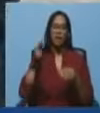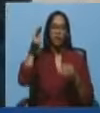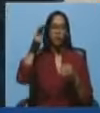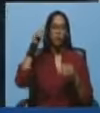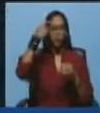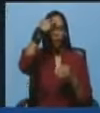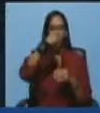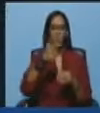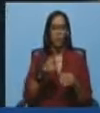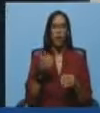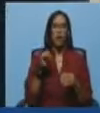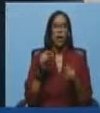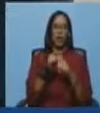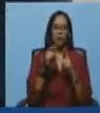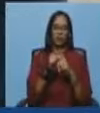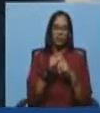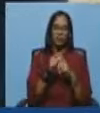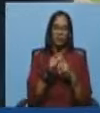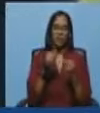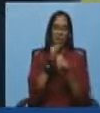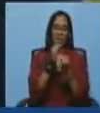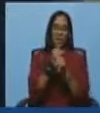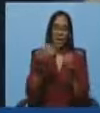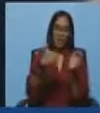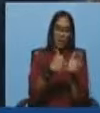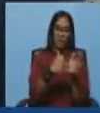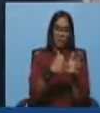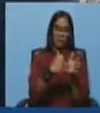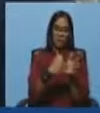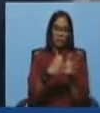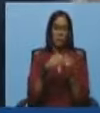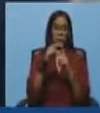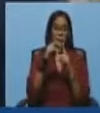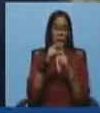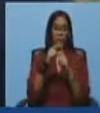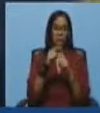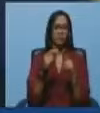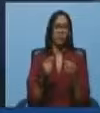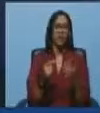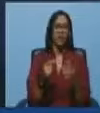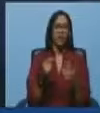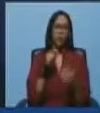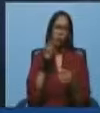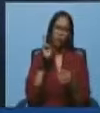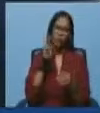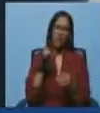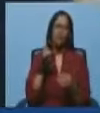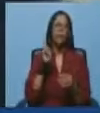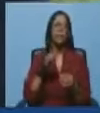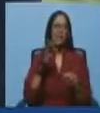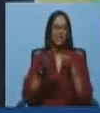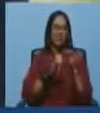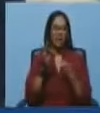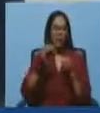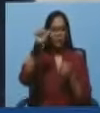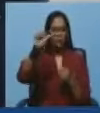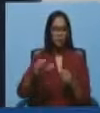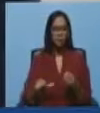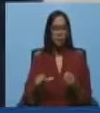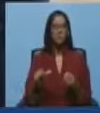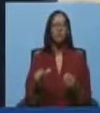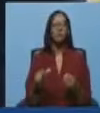términos, cyberattack. Correcto. En medio de todo eso han sido, usted también explicaba como las dimensiones, hablando de ellos,